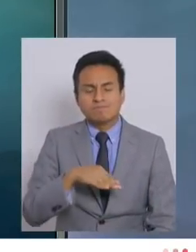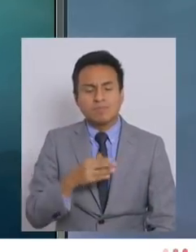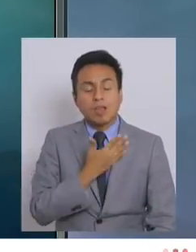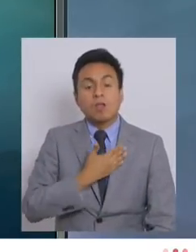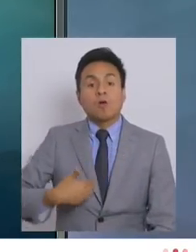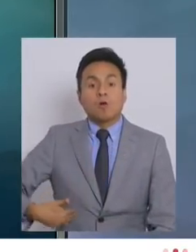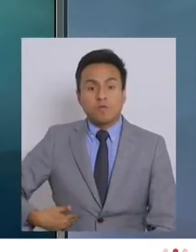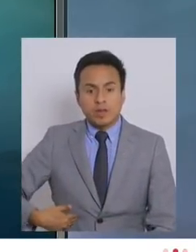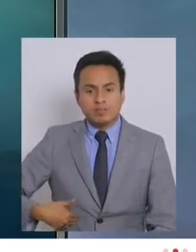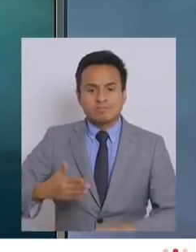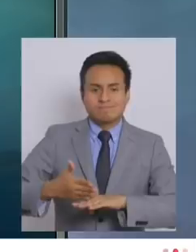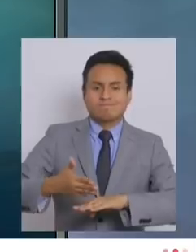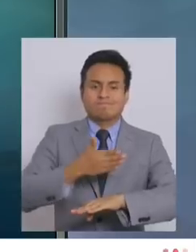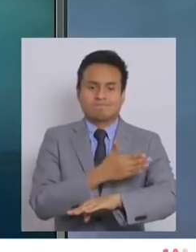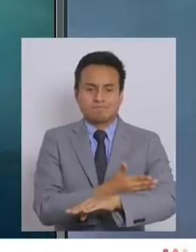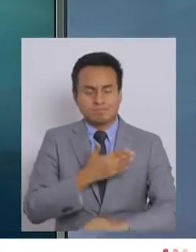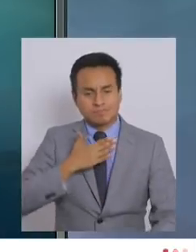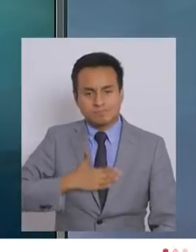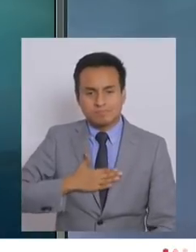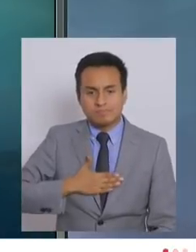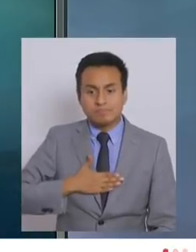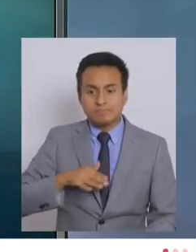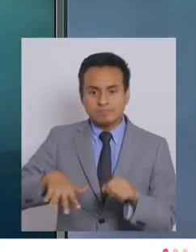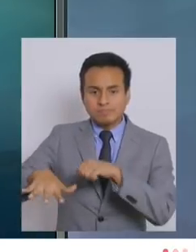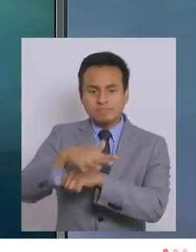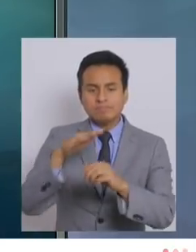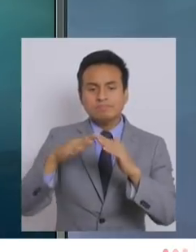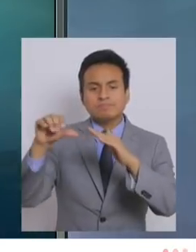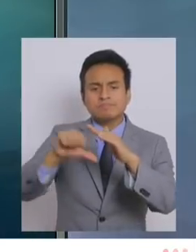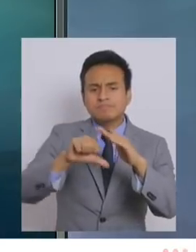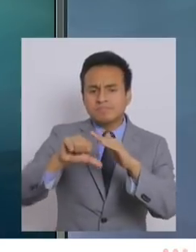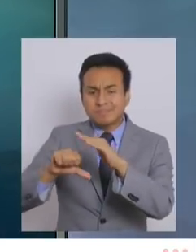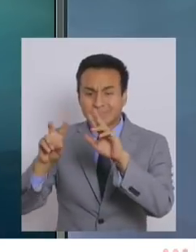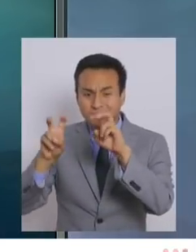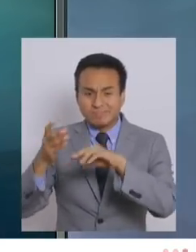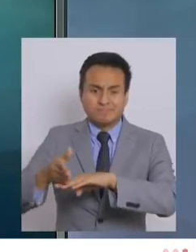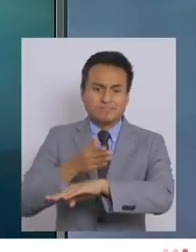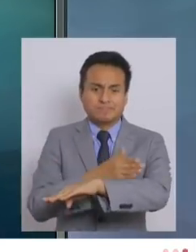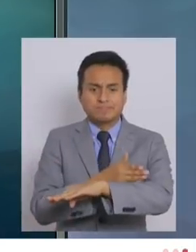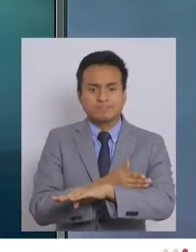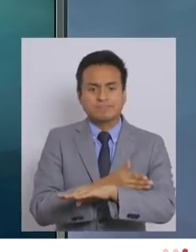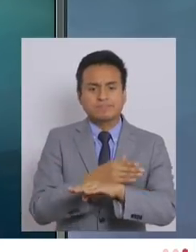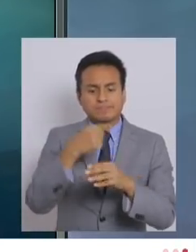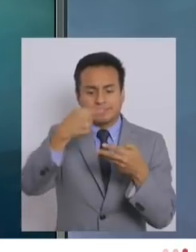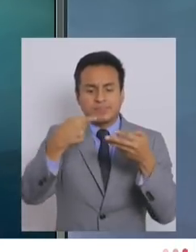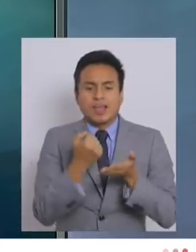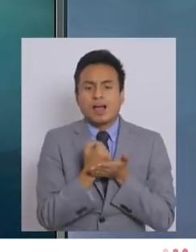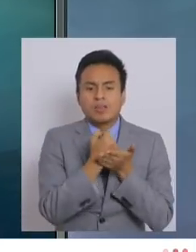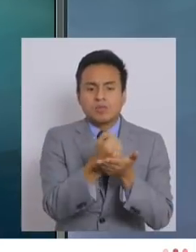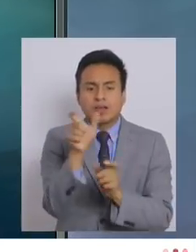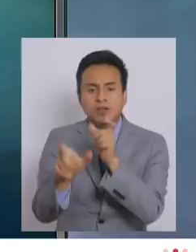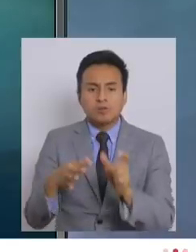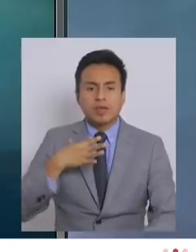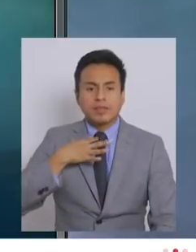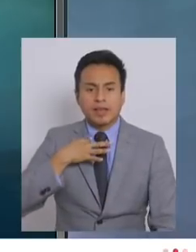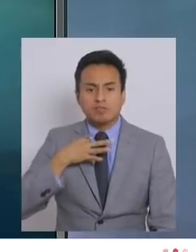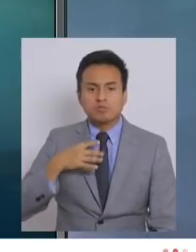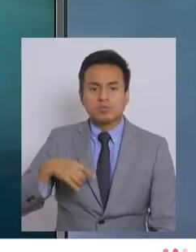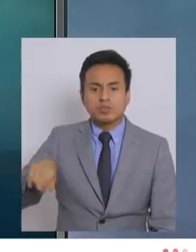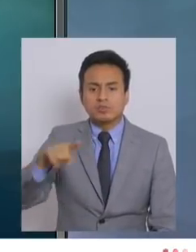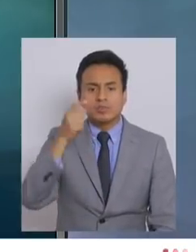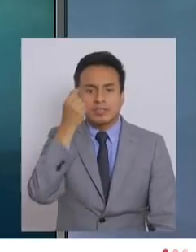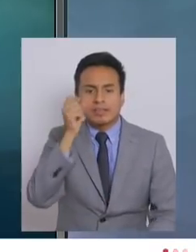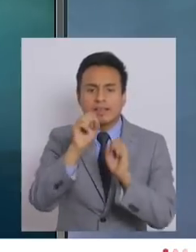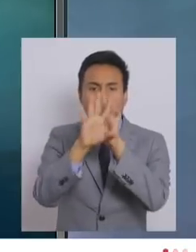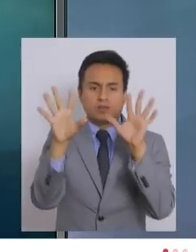gobierno también quiso adelantarse a la situación de cuarentenas y otros y entregar un paquete de ayudas para los ciudadanos para que quedara algo muy